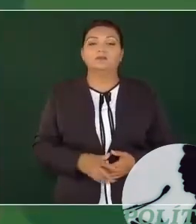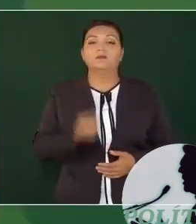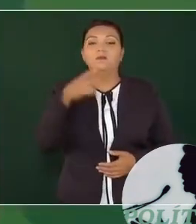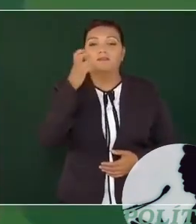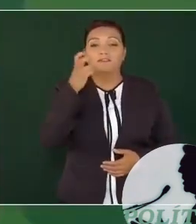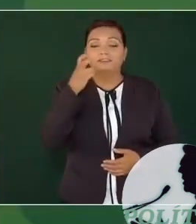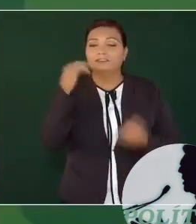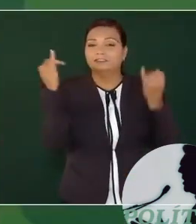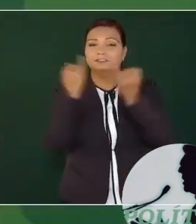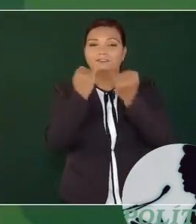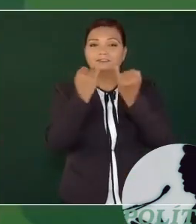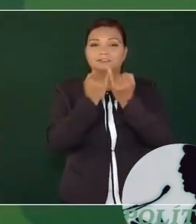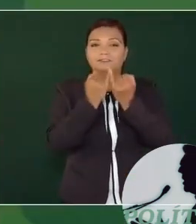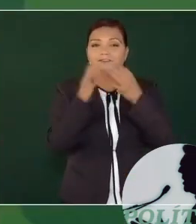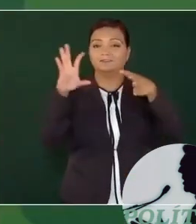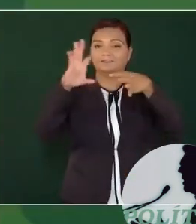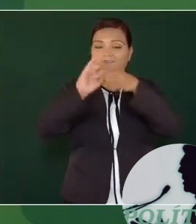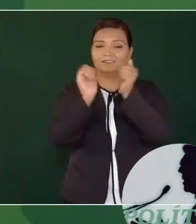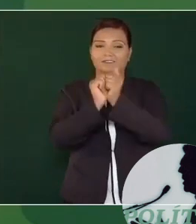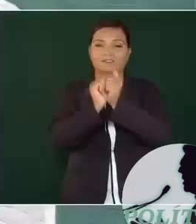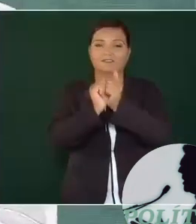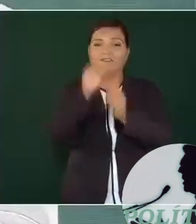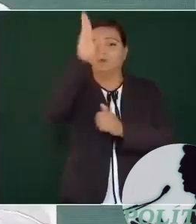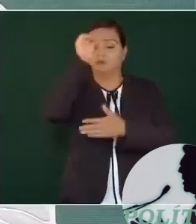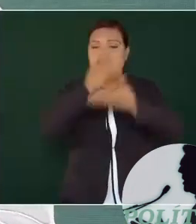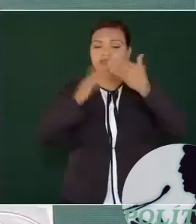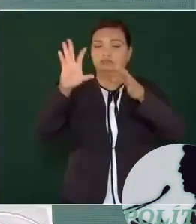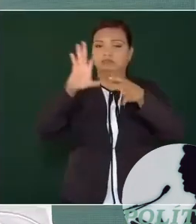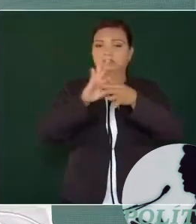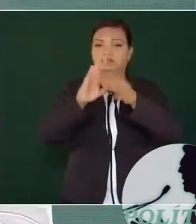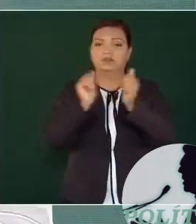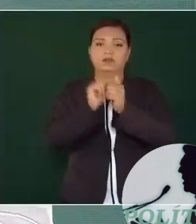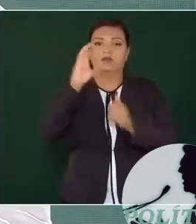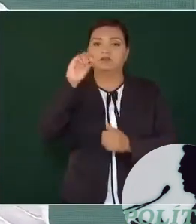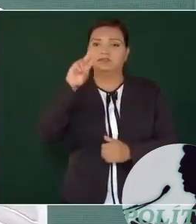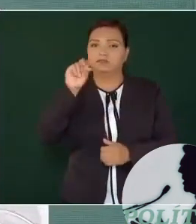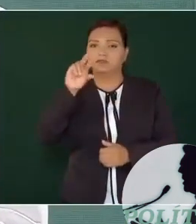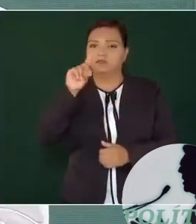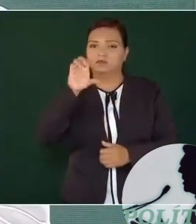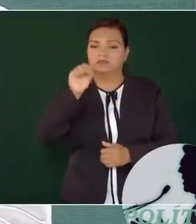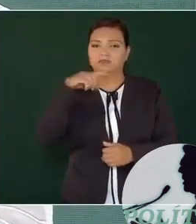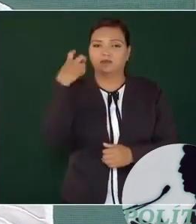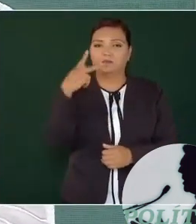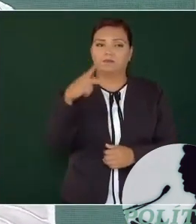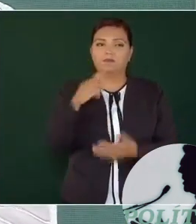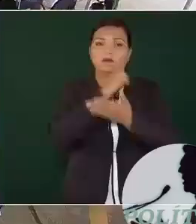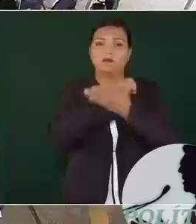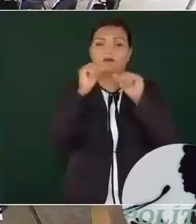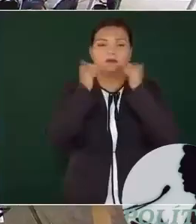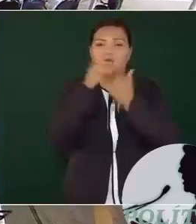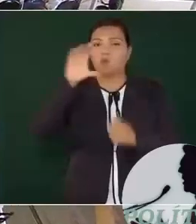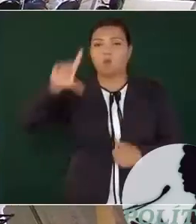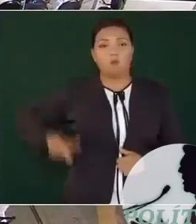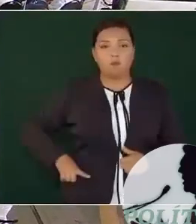esas ligas con el conservadurismo, con los reaccionarios de estas organizaciones no